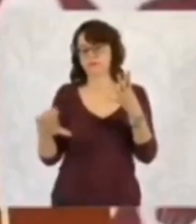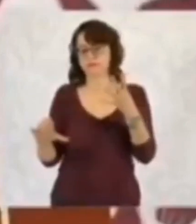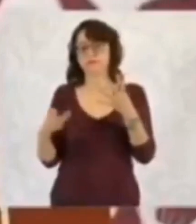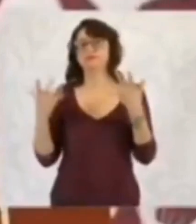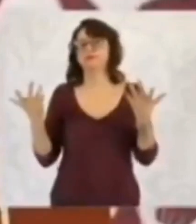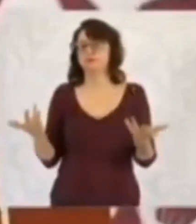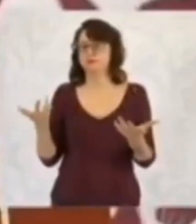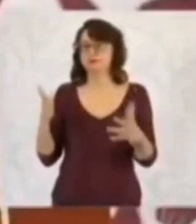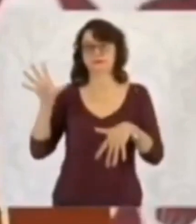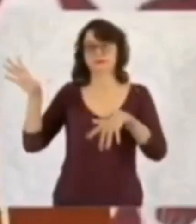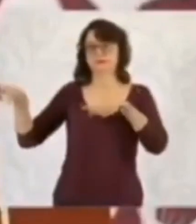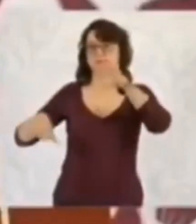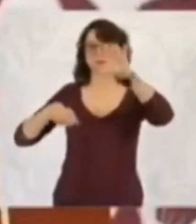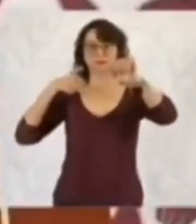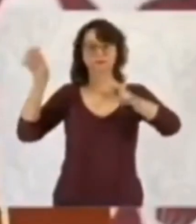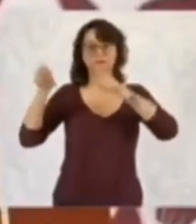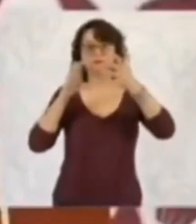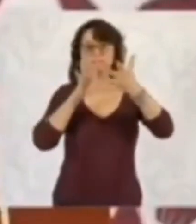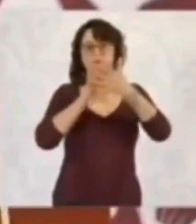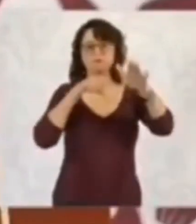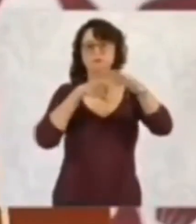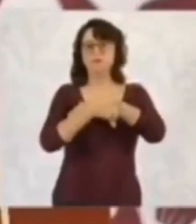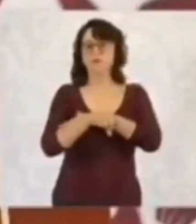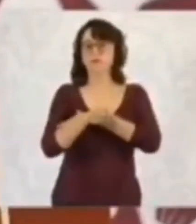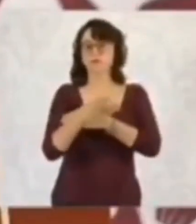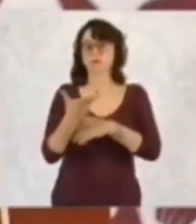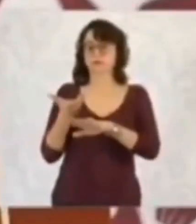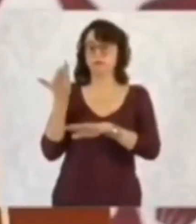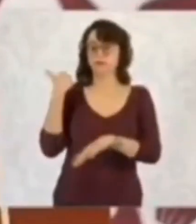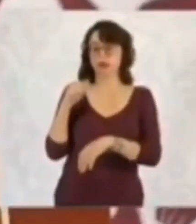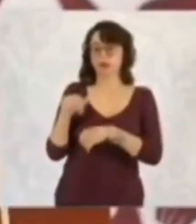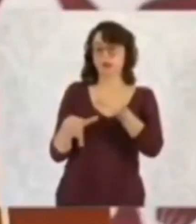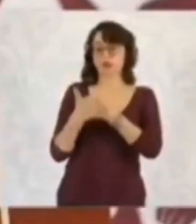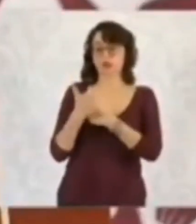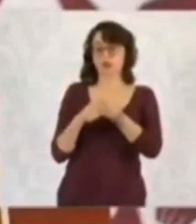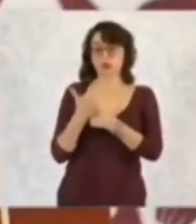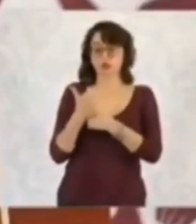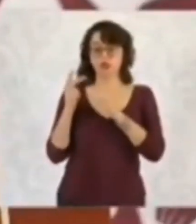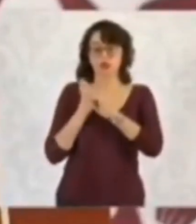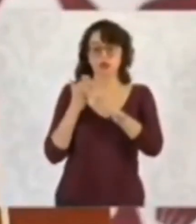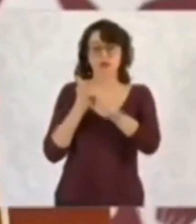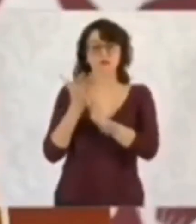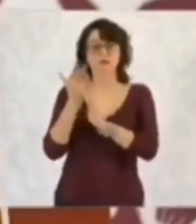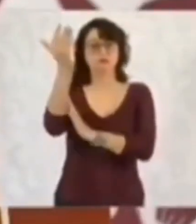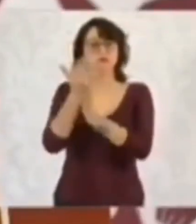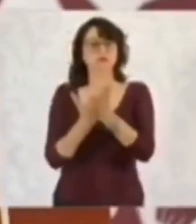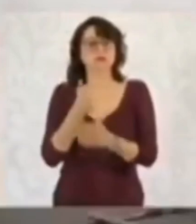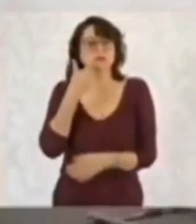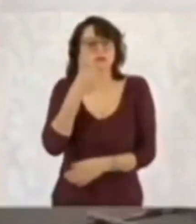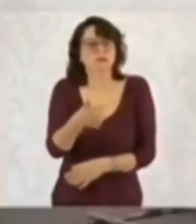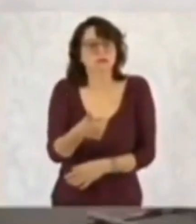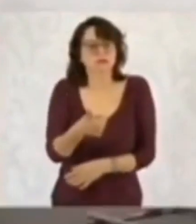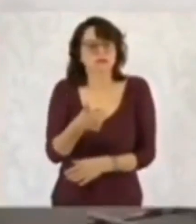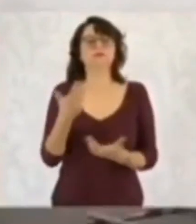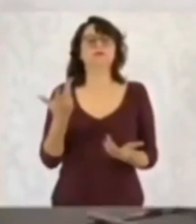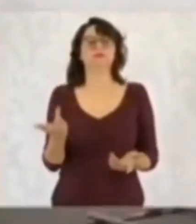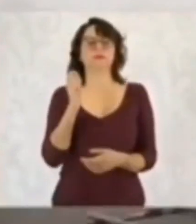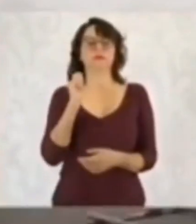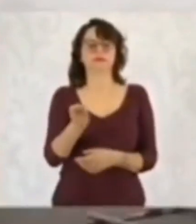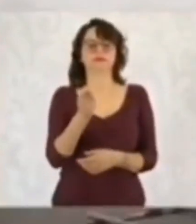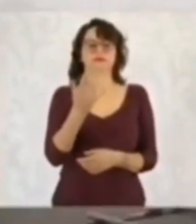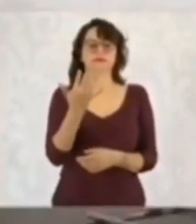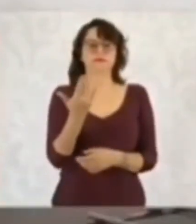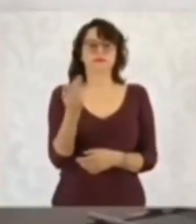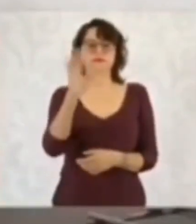Seguridad, observamos una disminución en el promedio diario de homicidios que pasó de 12.7 a 6.5, lo que representa